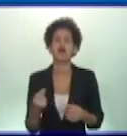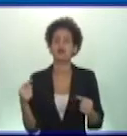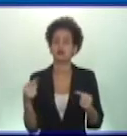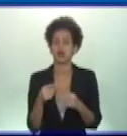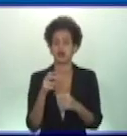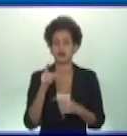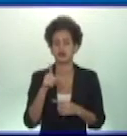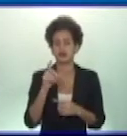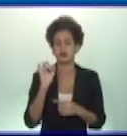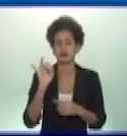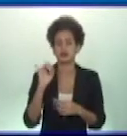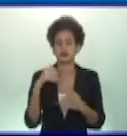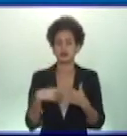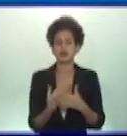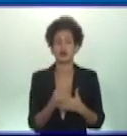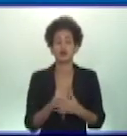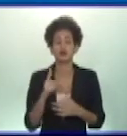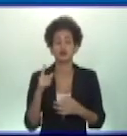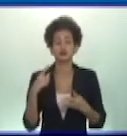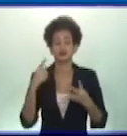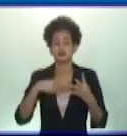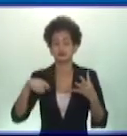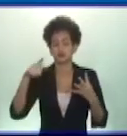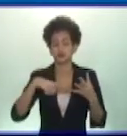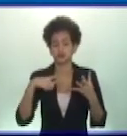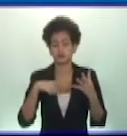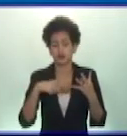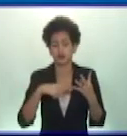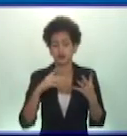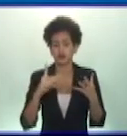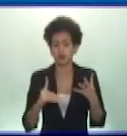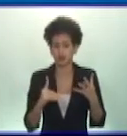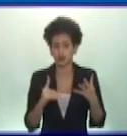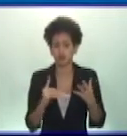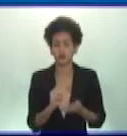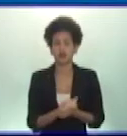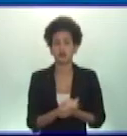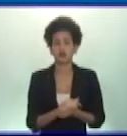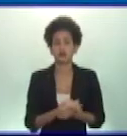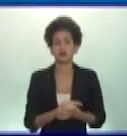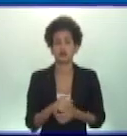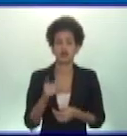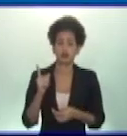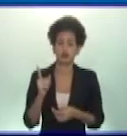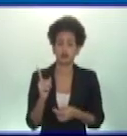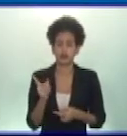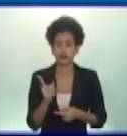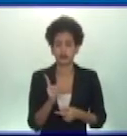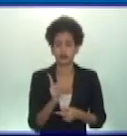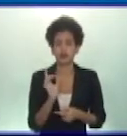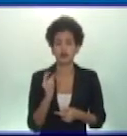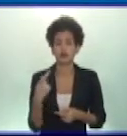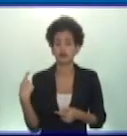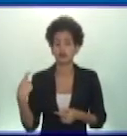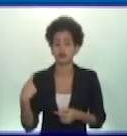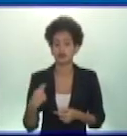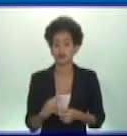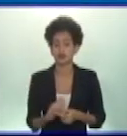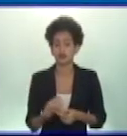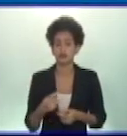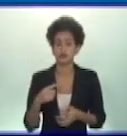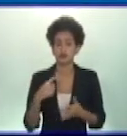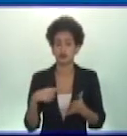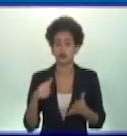días. Por lo tanto, cuando marcamos la respuesta correcta, es el inciso D el que debemos marcar.